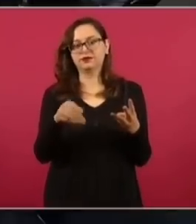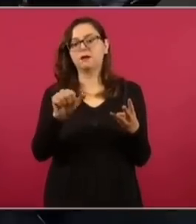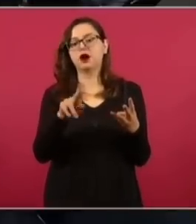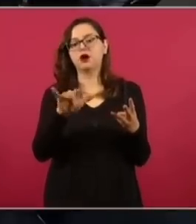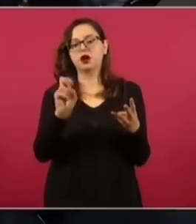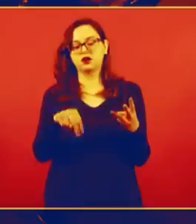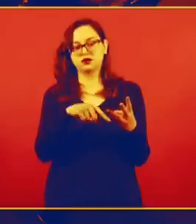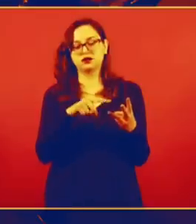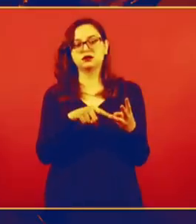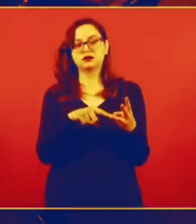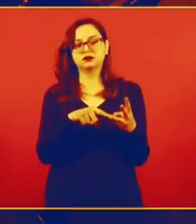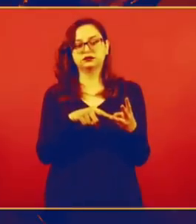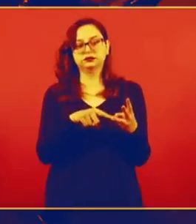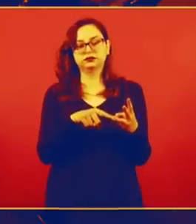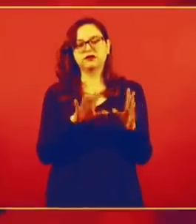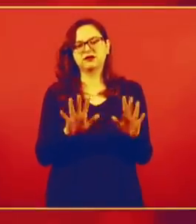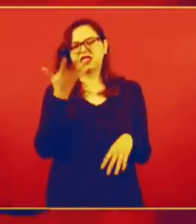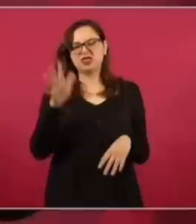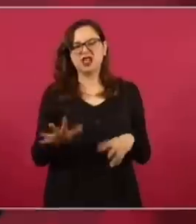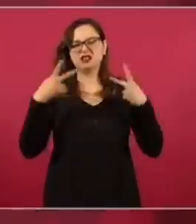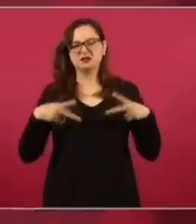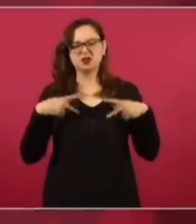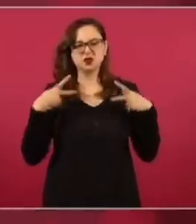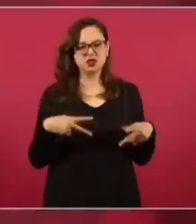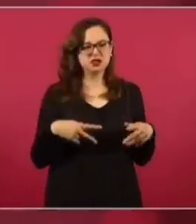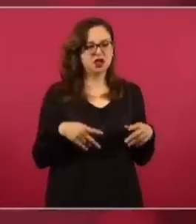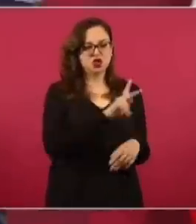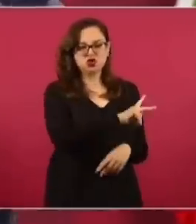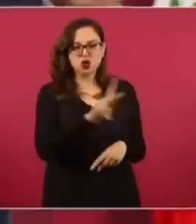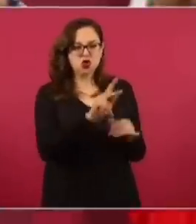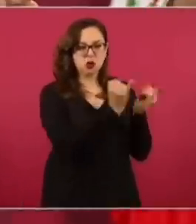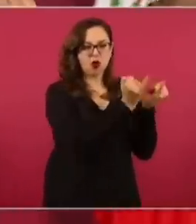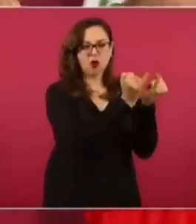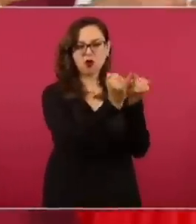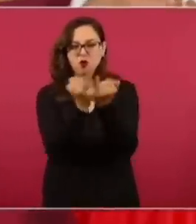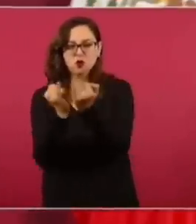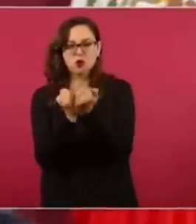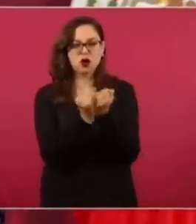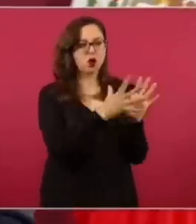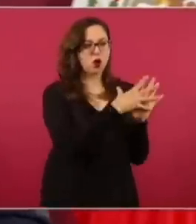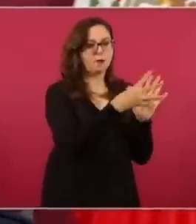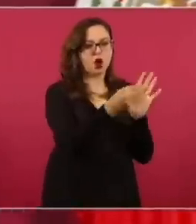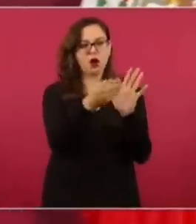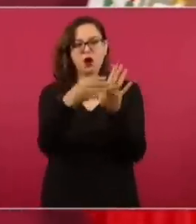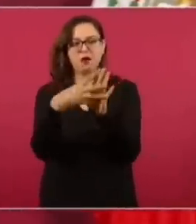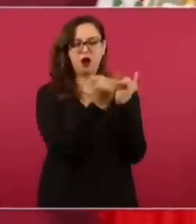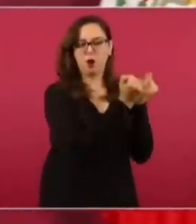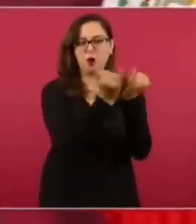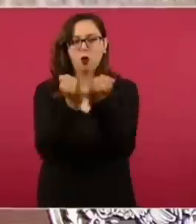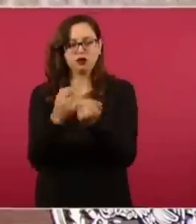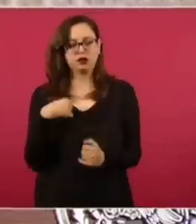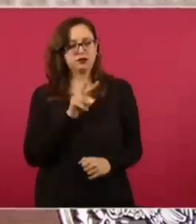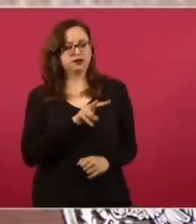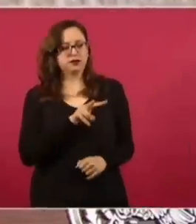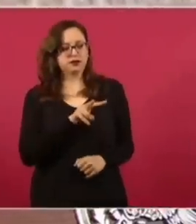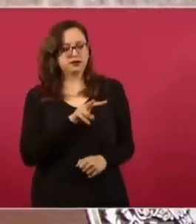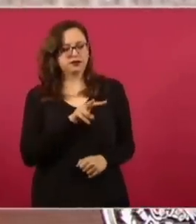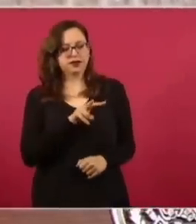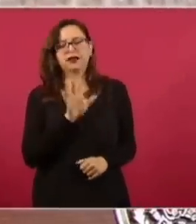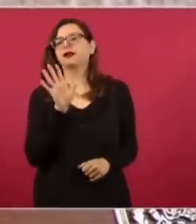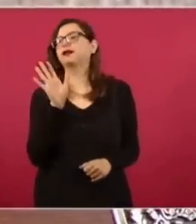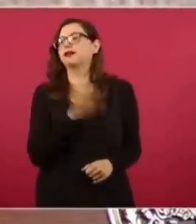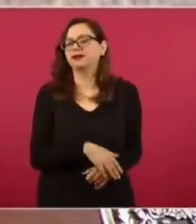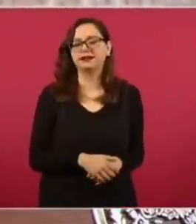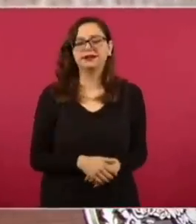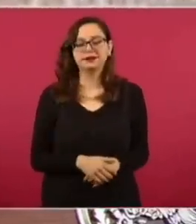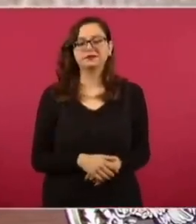de Mauleón. Entonces tengo ahí como 10. Y cuando los veo así, uniformes, como ayer que los vi, dije, ah,